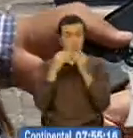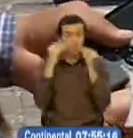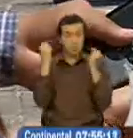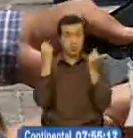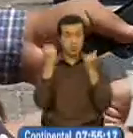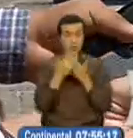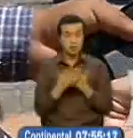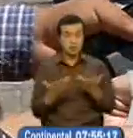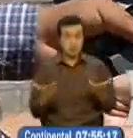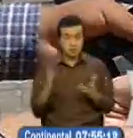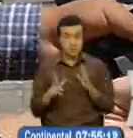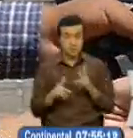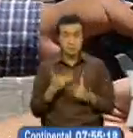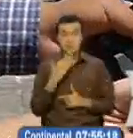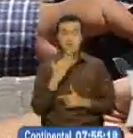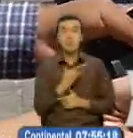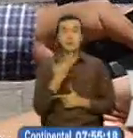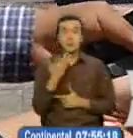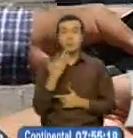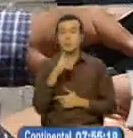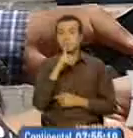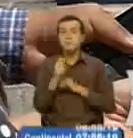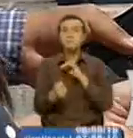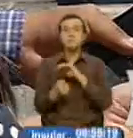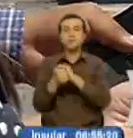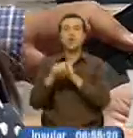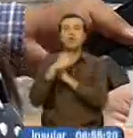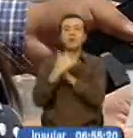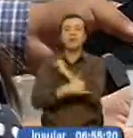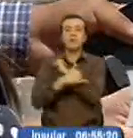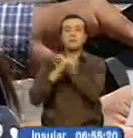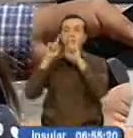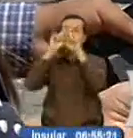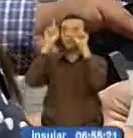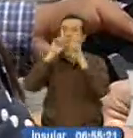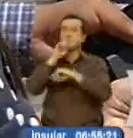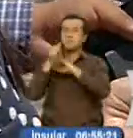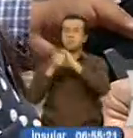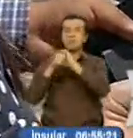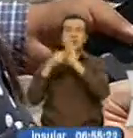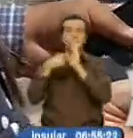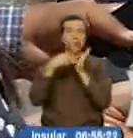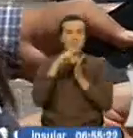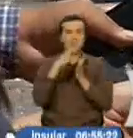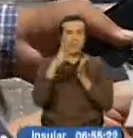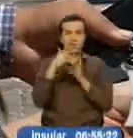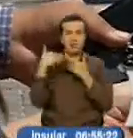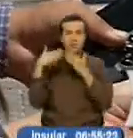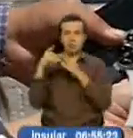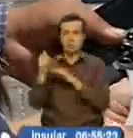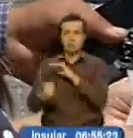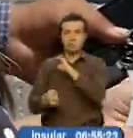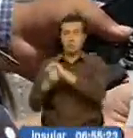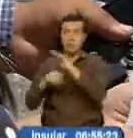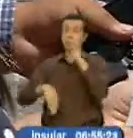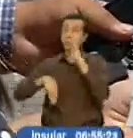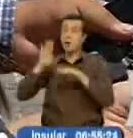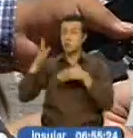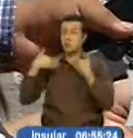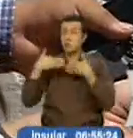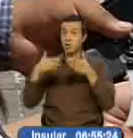dinero, funciona a través de mecanismos de creación de empresas offshore en paraísos fiscales, particularmente en Panamá, más